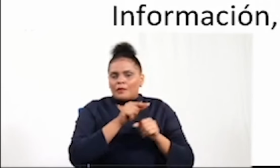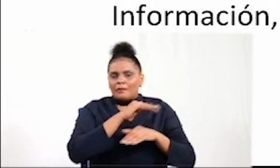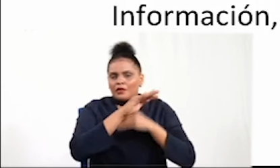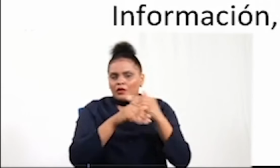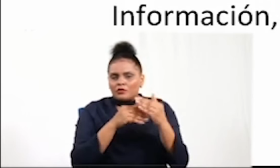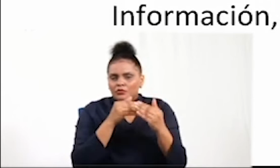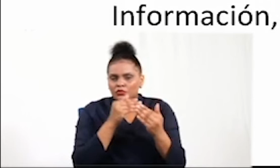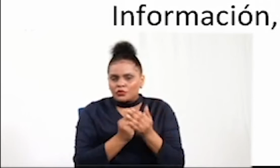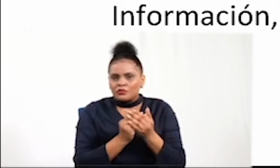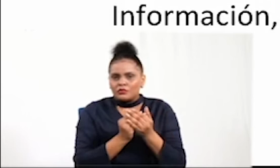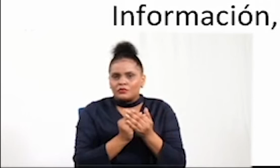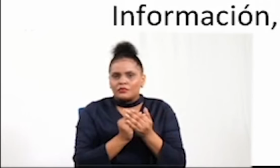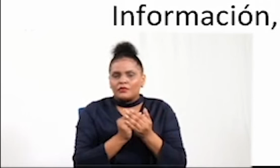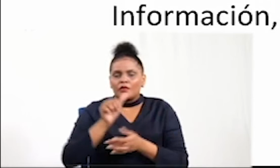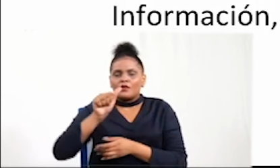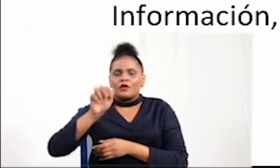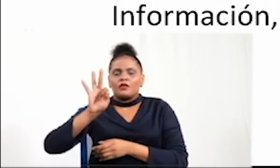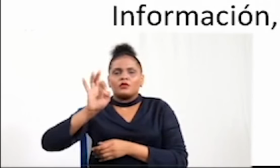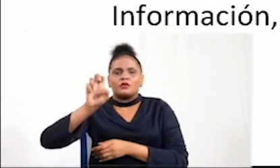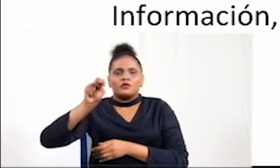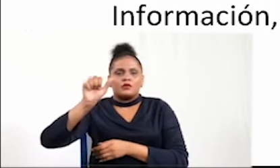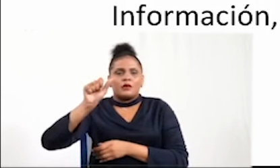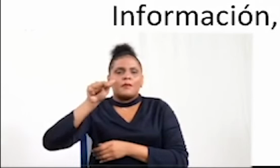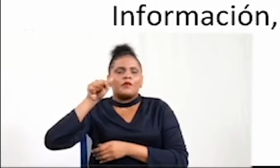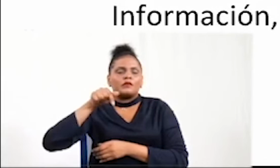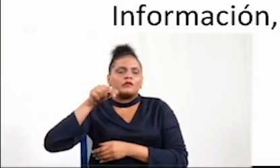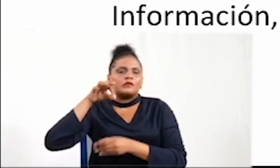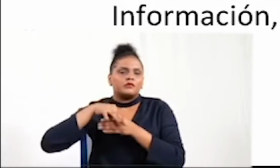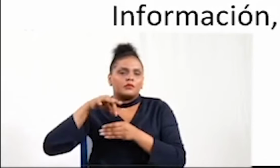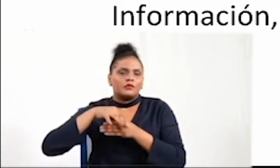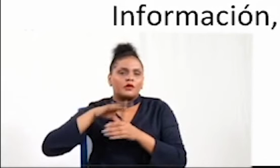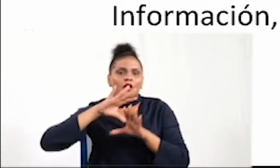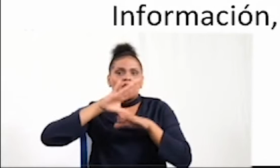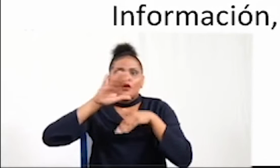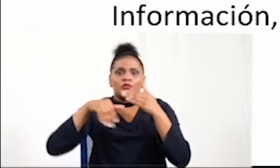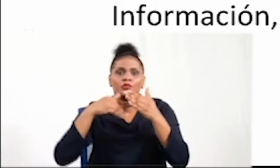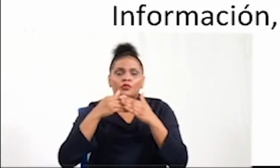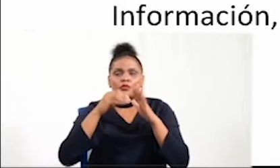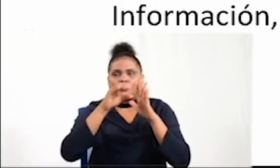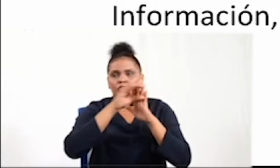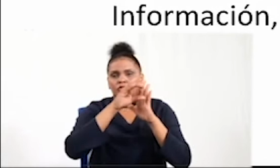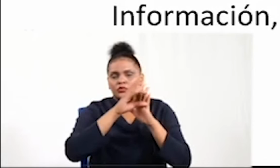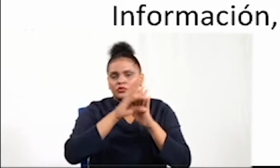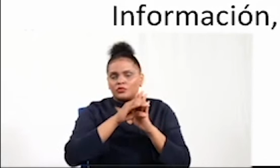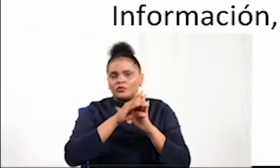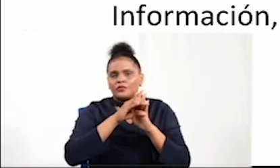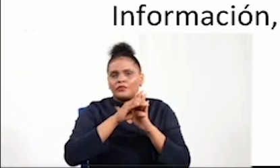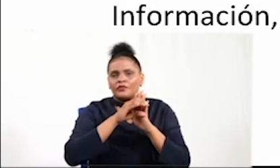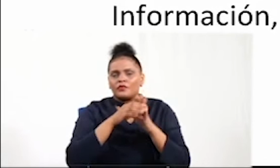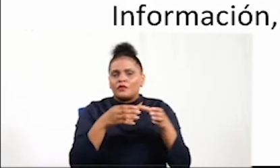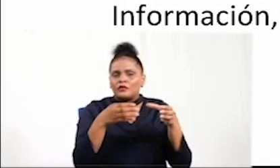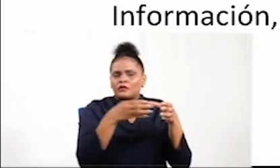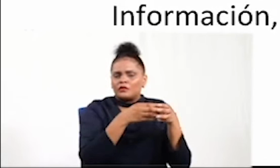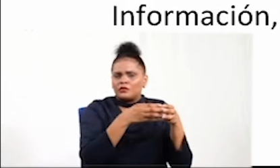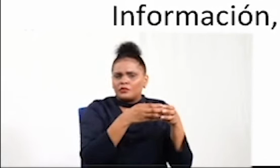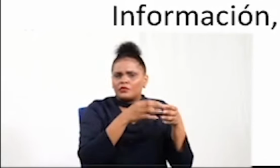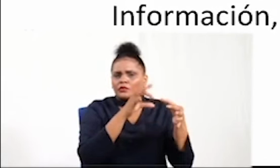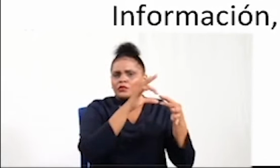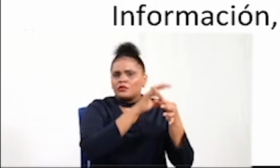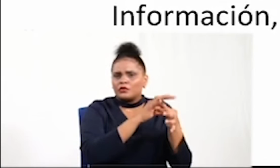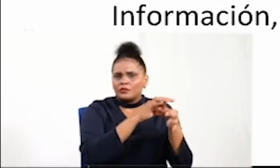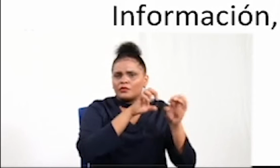de atenea a la autoridad electoral se ha constituido un equipo dentro del instituto